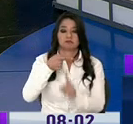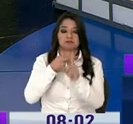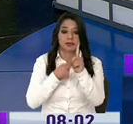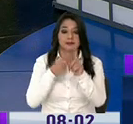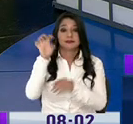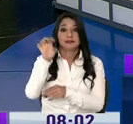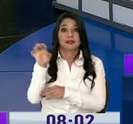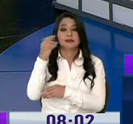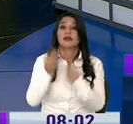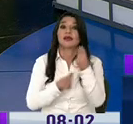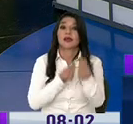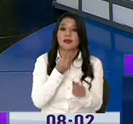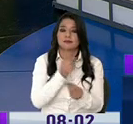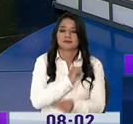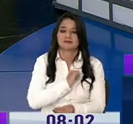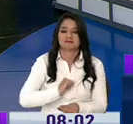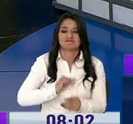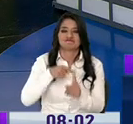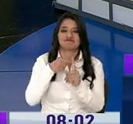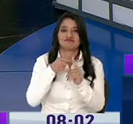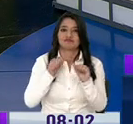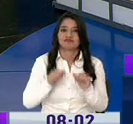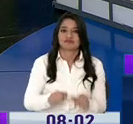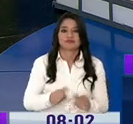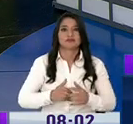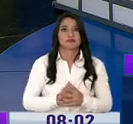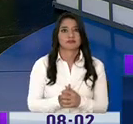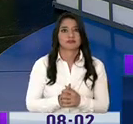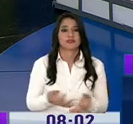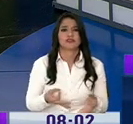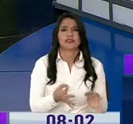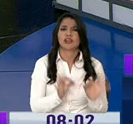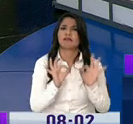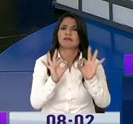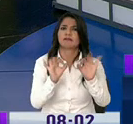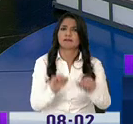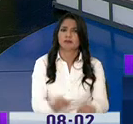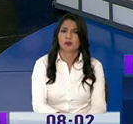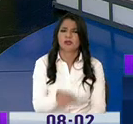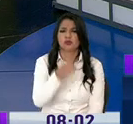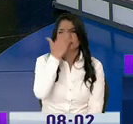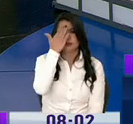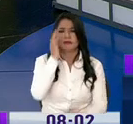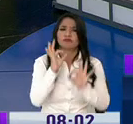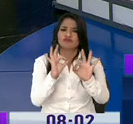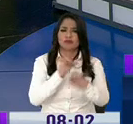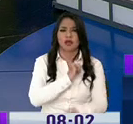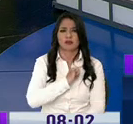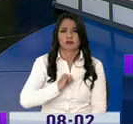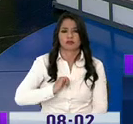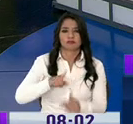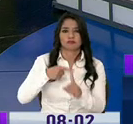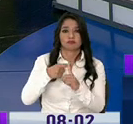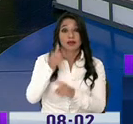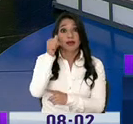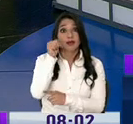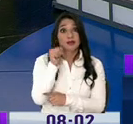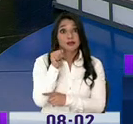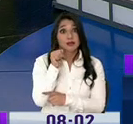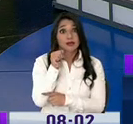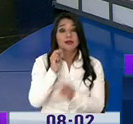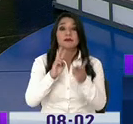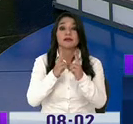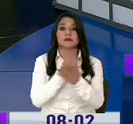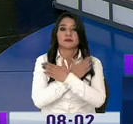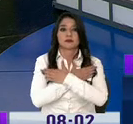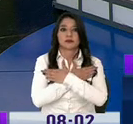mes, a ponerle saltitos. Sí, y claro. Así recibimos bien febrero. Sí, claro, o sea, hay que ponerle ganas. Yo ayer quiero saludar a todos mis vecinos